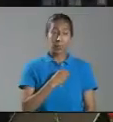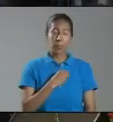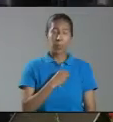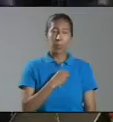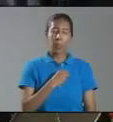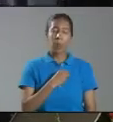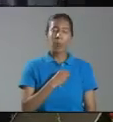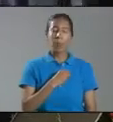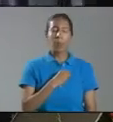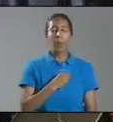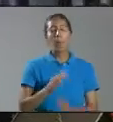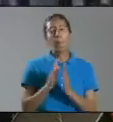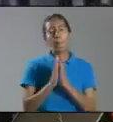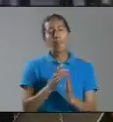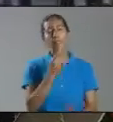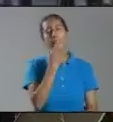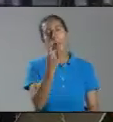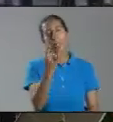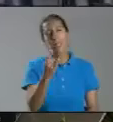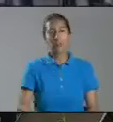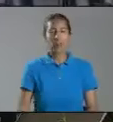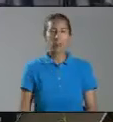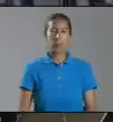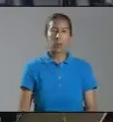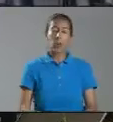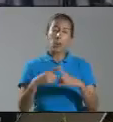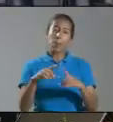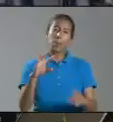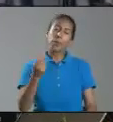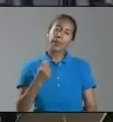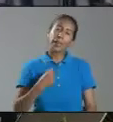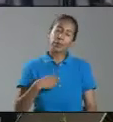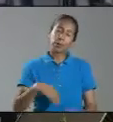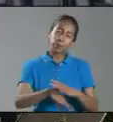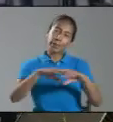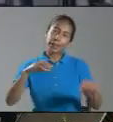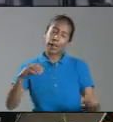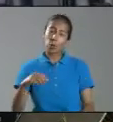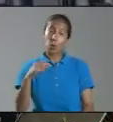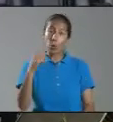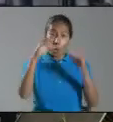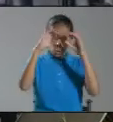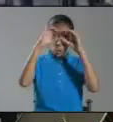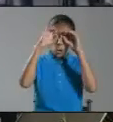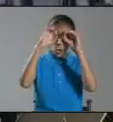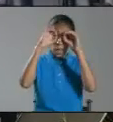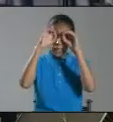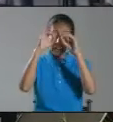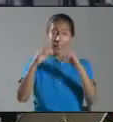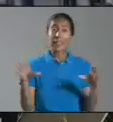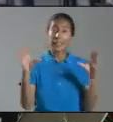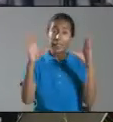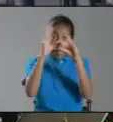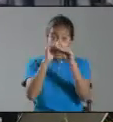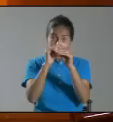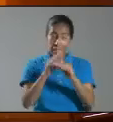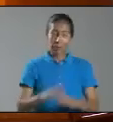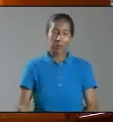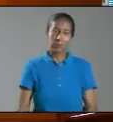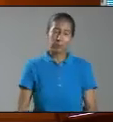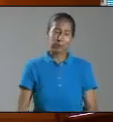Quiero disculparme porque siempre salgo con lentes ahumados, me dijeron en un lugar. ¿Por qué estás saliendo con lentes ahumados? Me